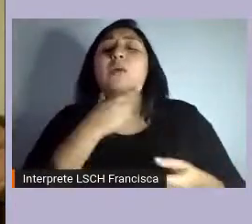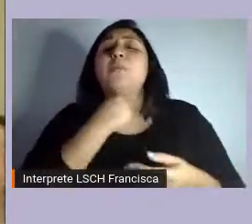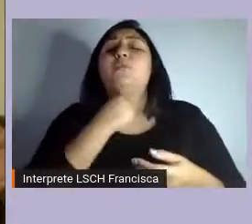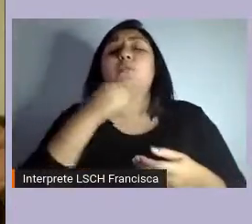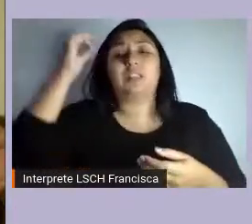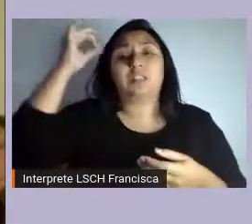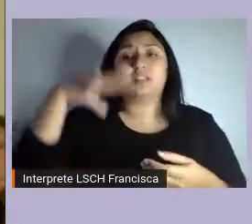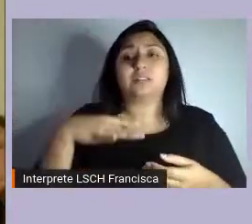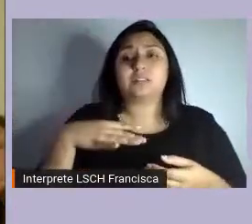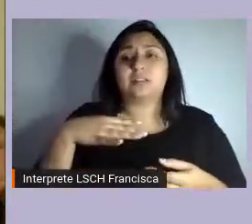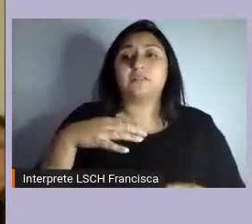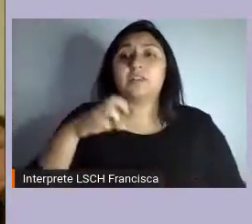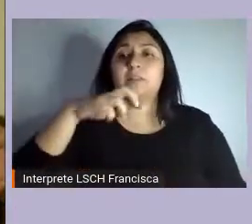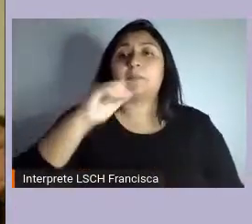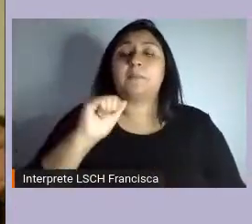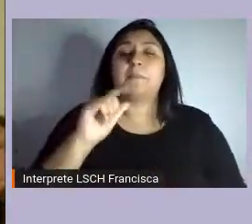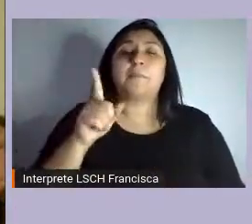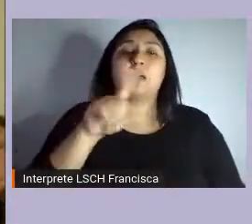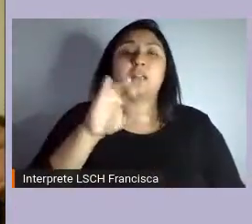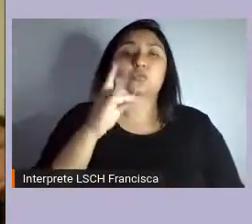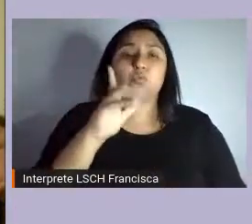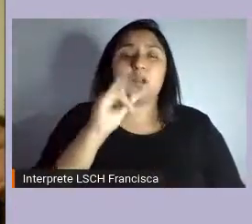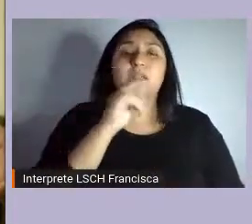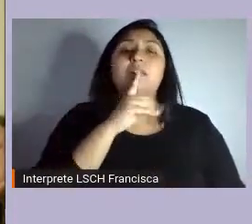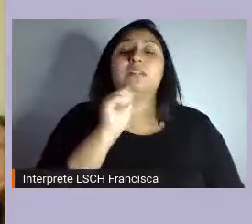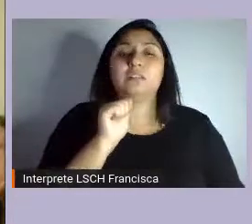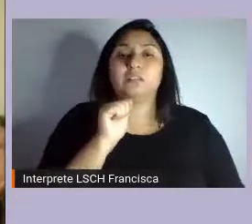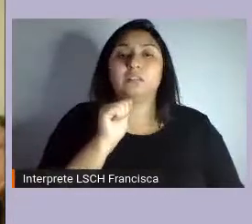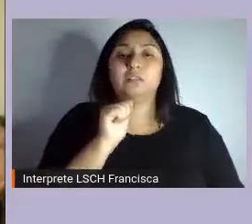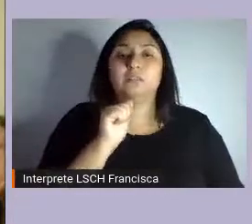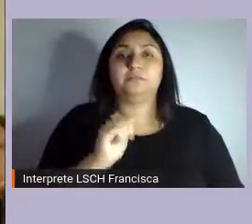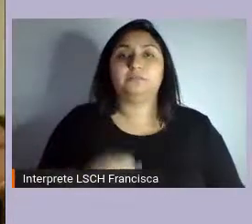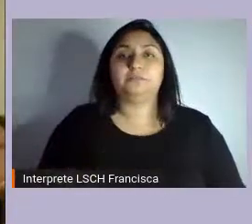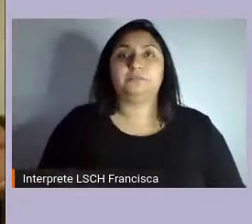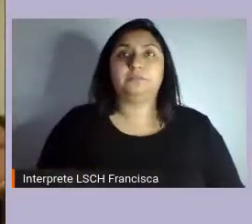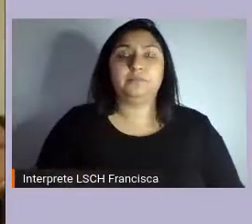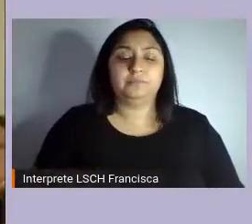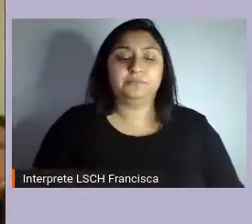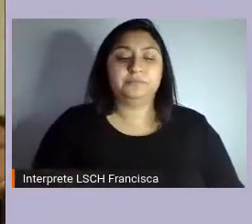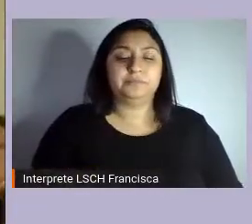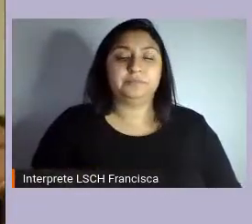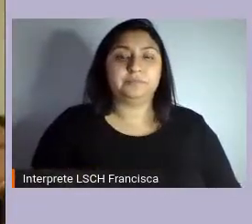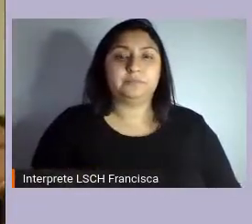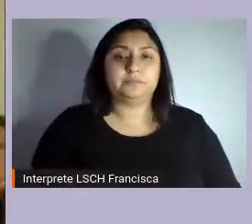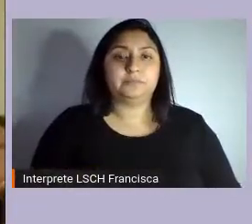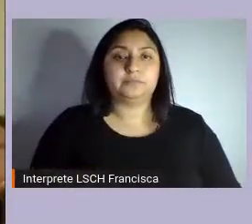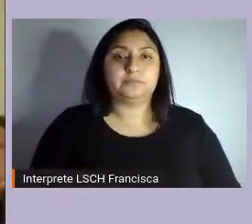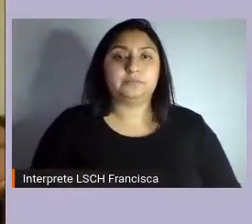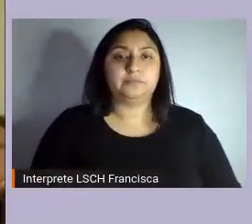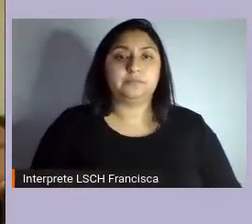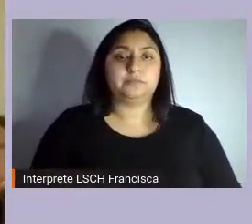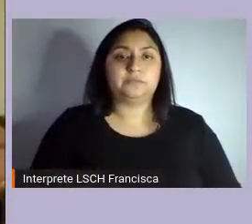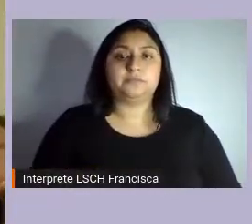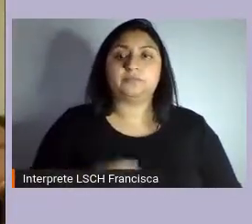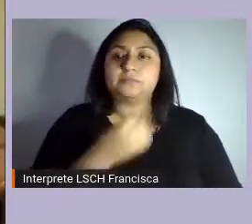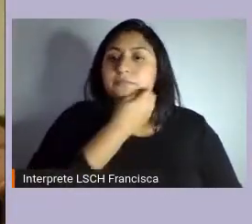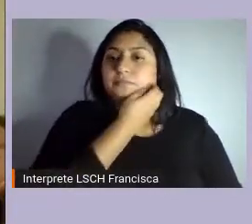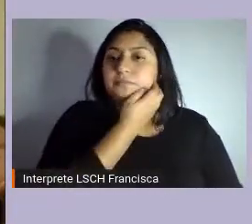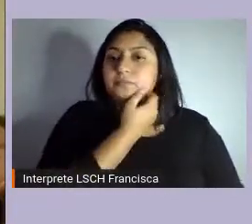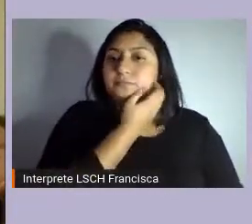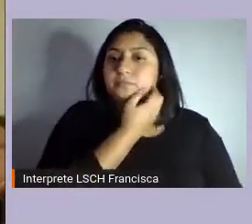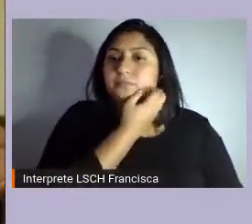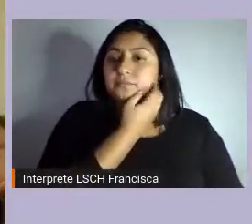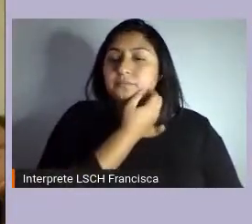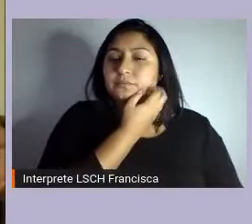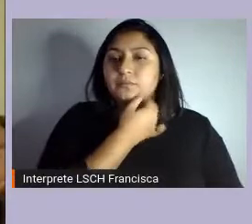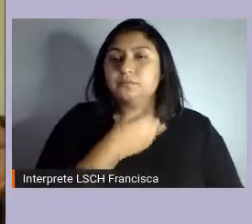Pascualita, ¿qué estará haciendo de ella? Una clienta muy tierna y amorosa de su mamá. La retratística aparece ahí, eso muy, muy permanentemente el